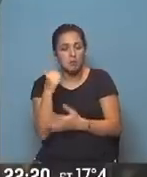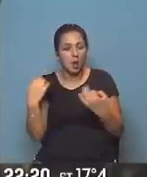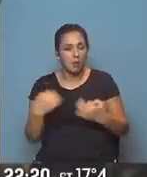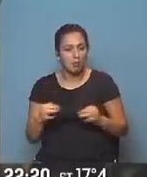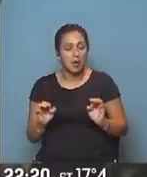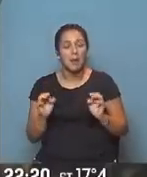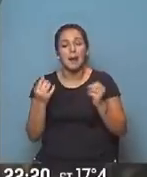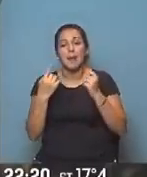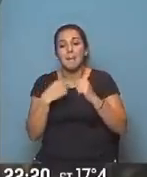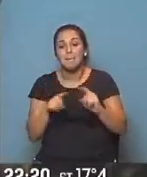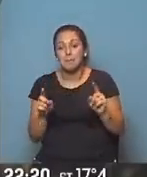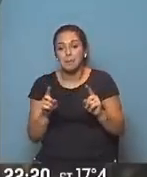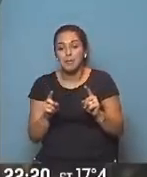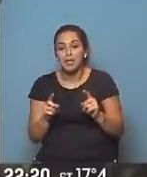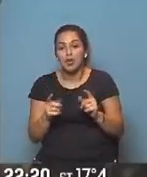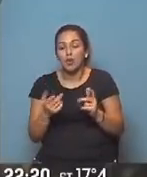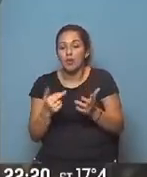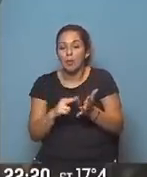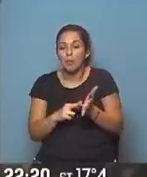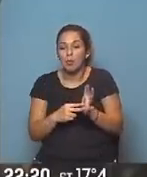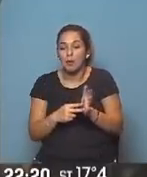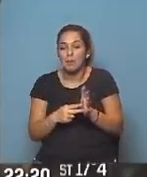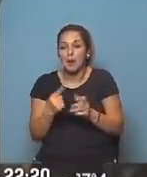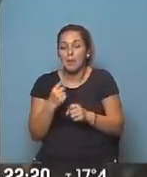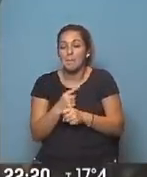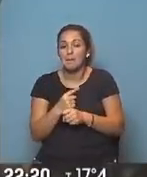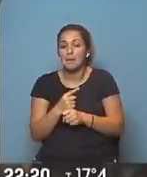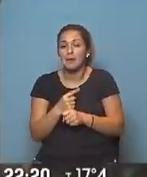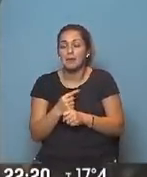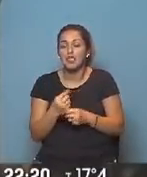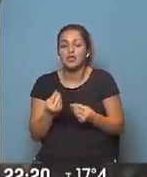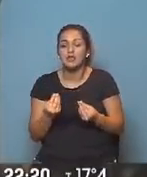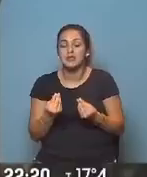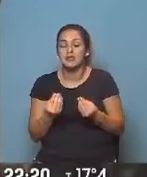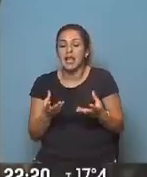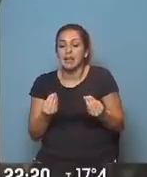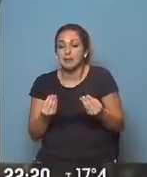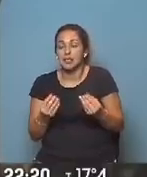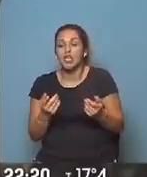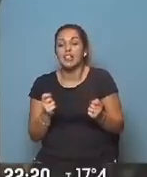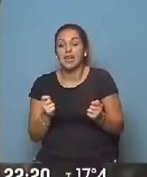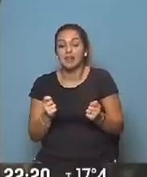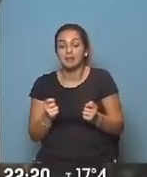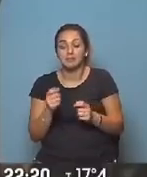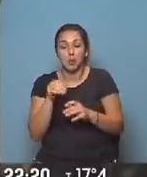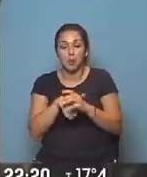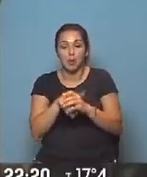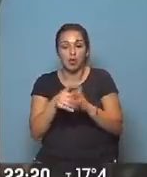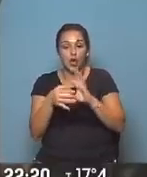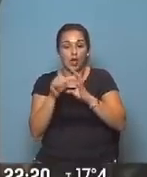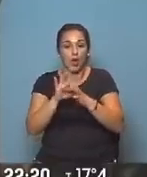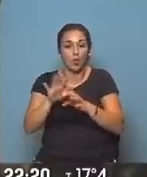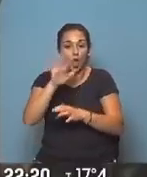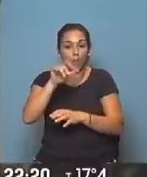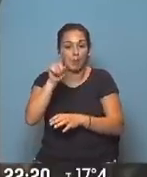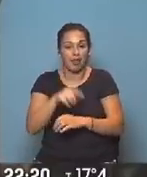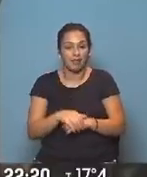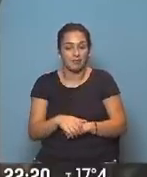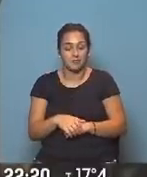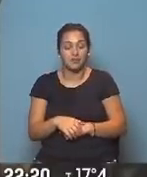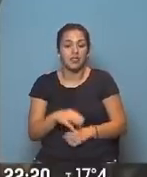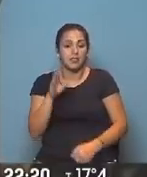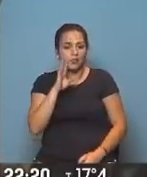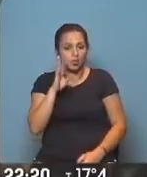pero cuando cruje, los primeros que tiemblan son los bancos europeos. A Estados Unidos esto no lo afecta y pienso que Estados Unidos está en la lista,